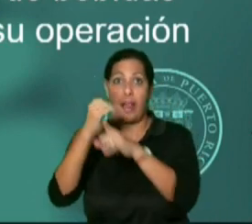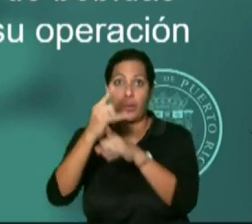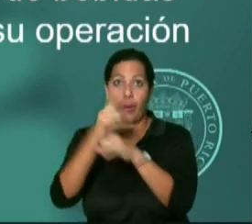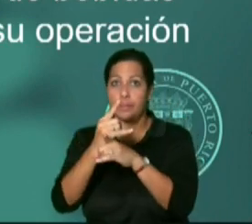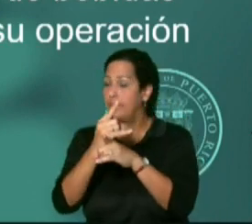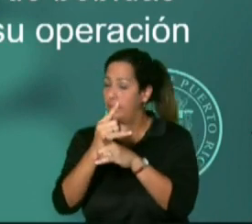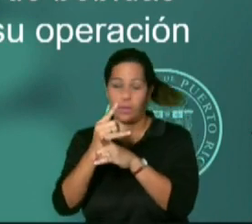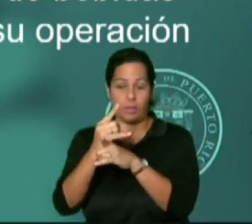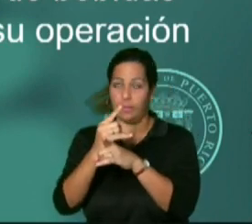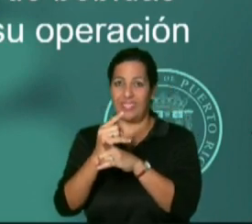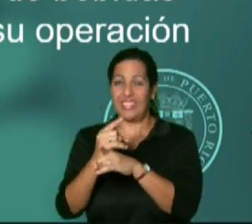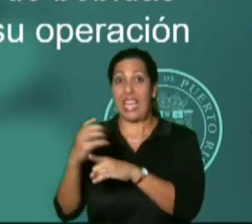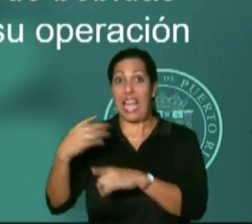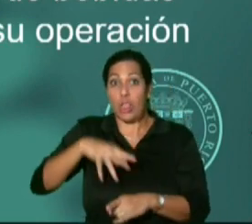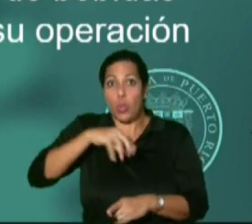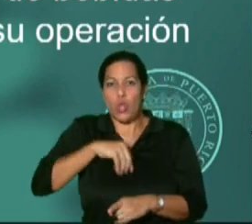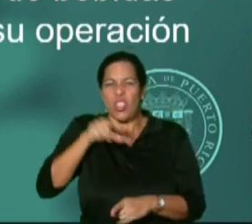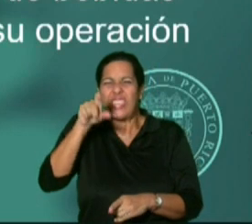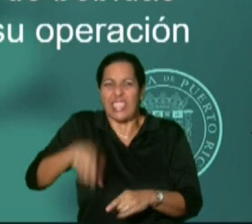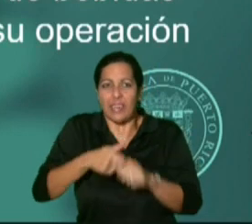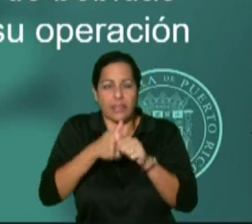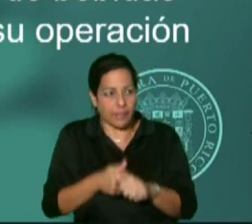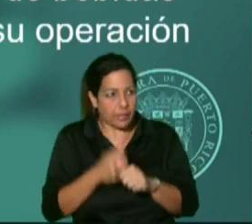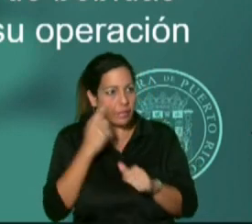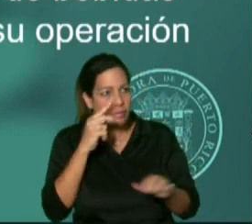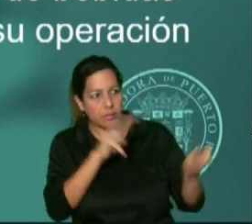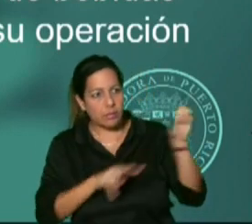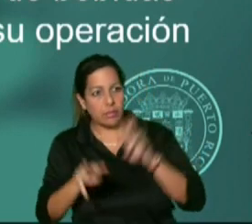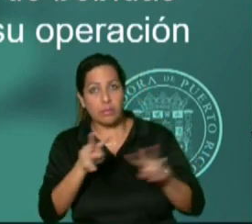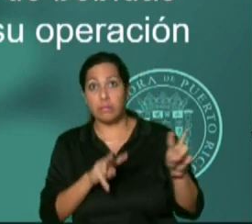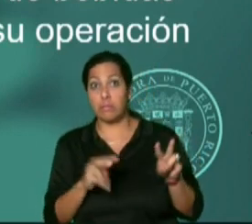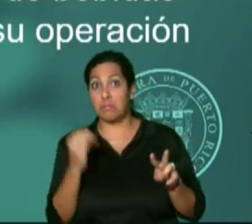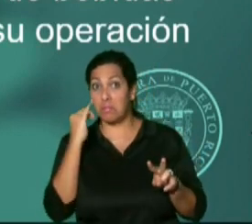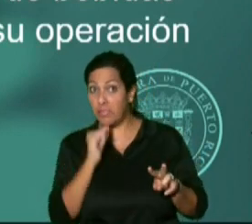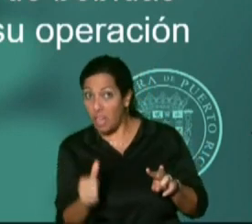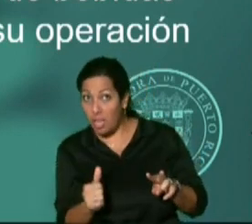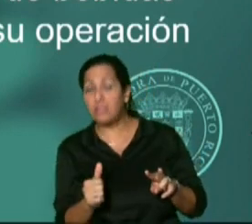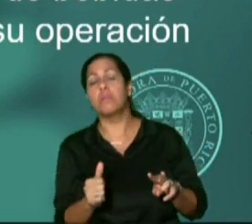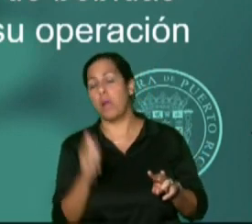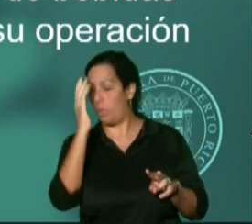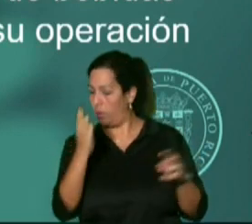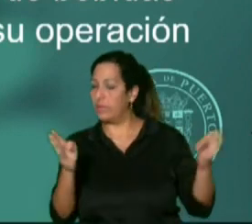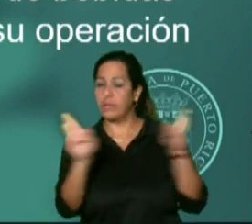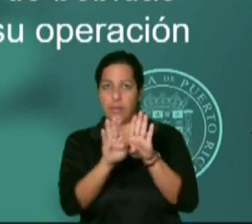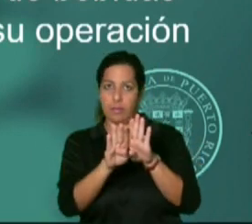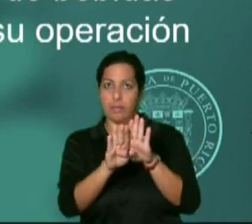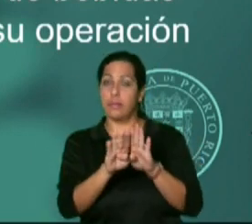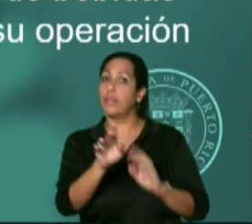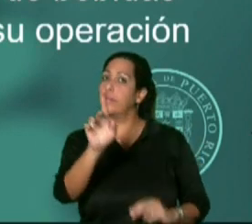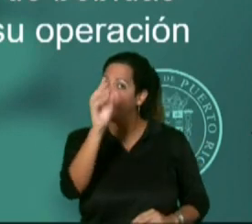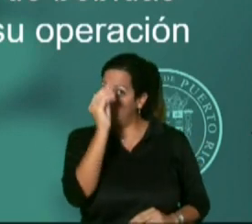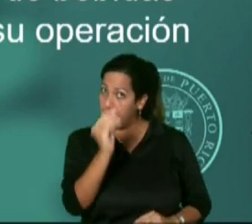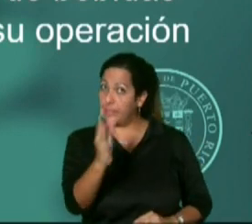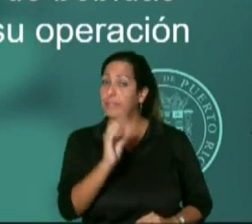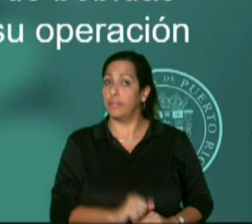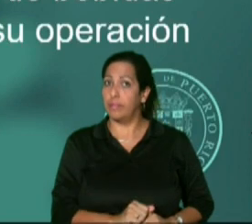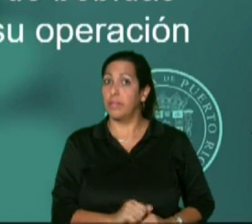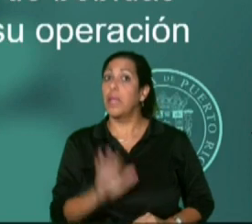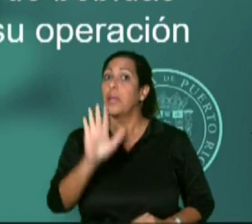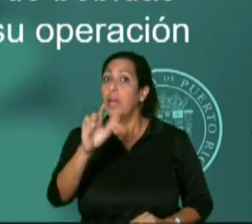será responsable de velar por el fiel cumplimiento de estas medidas so pena del cierre del establecimiento, y le hago un